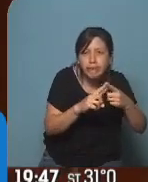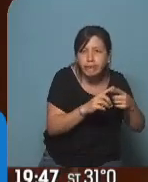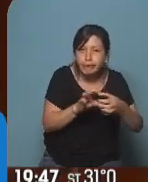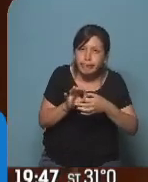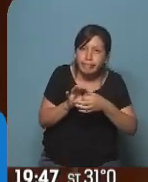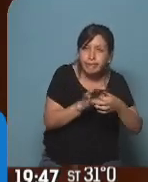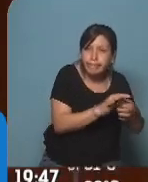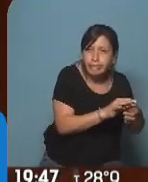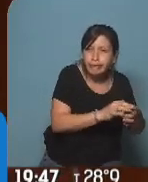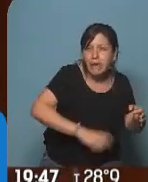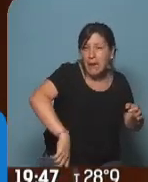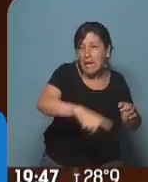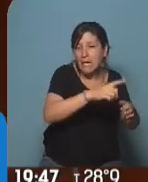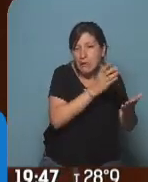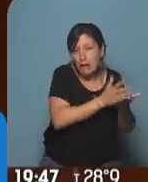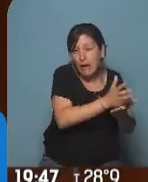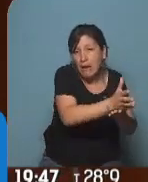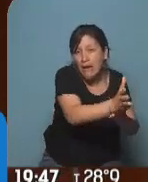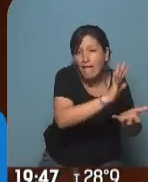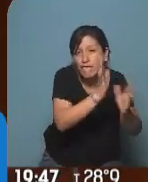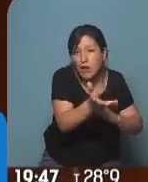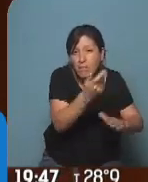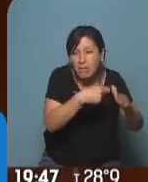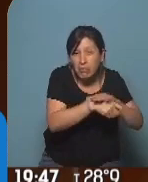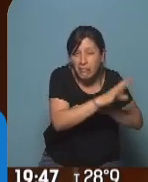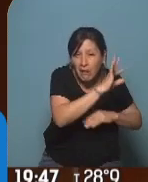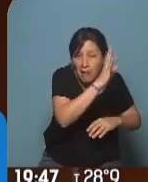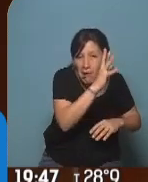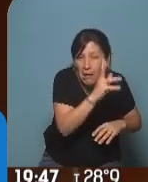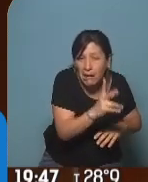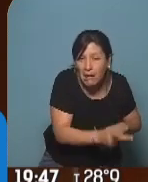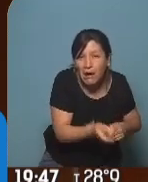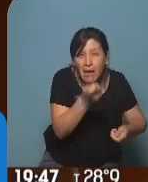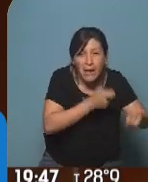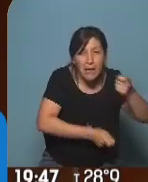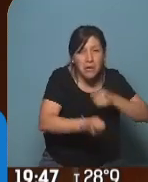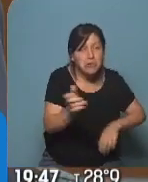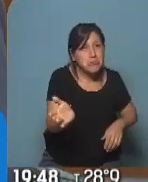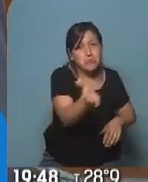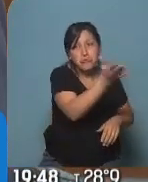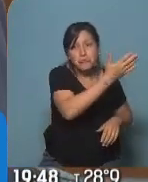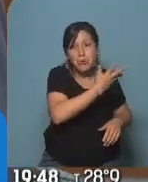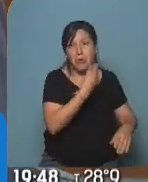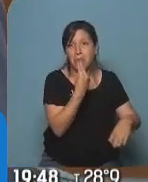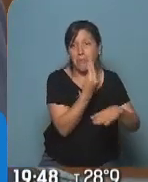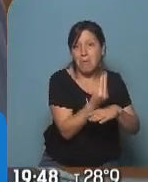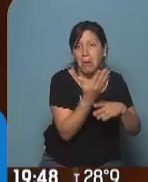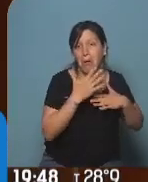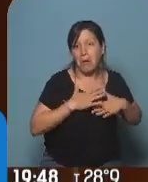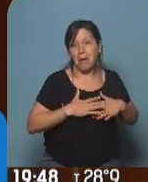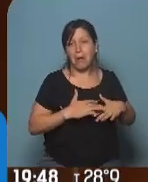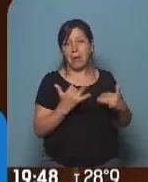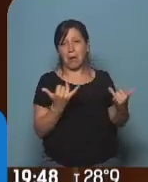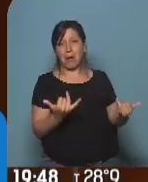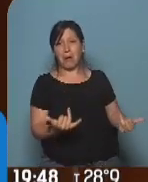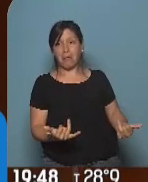orden que aseguraba impunidad y continuidad del negocio y de la tranquilidad de todos los que participaron de lo que fue el gran